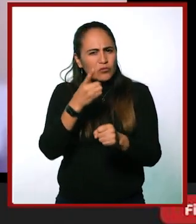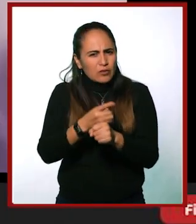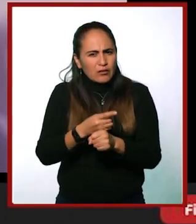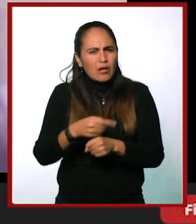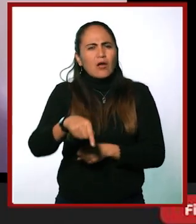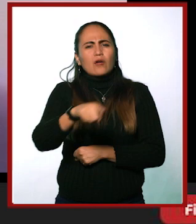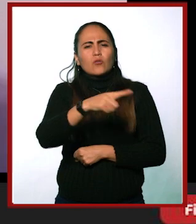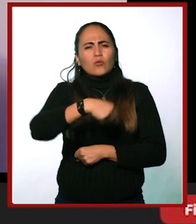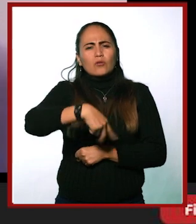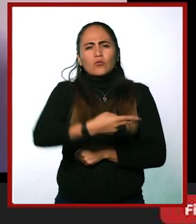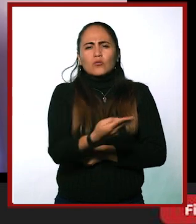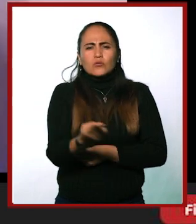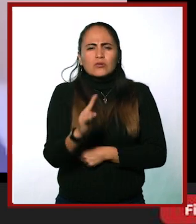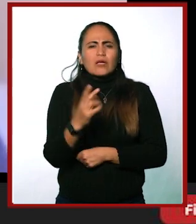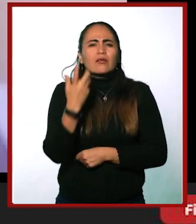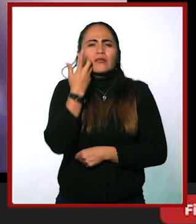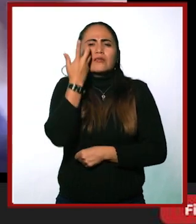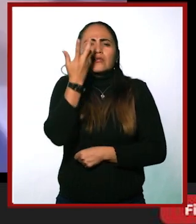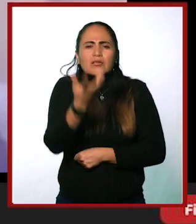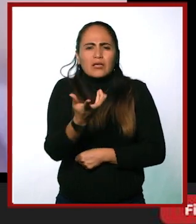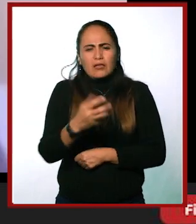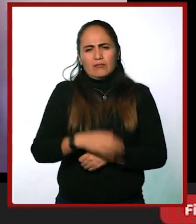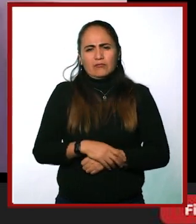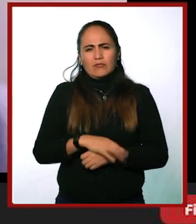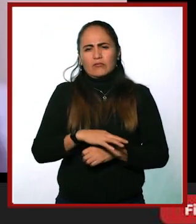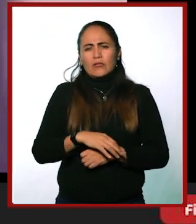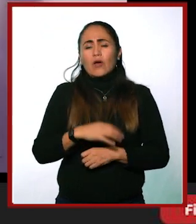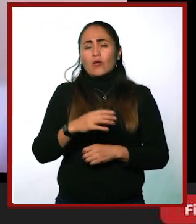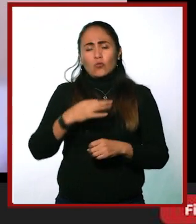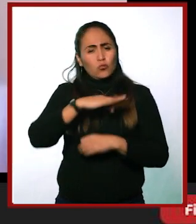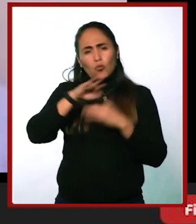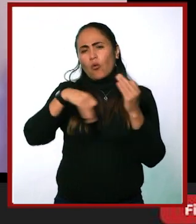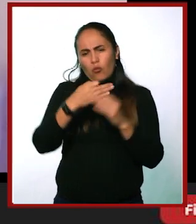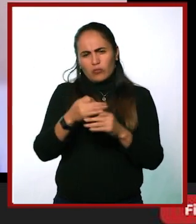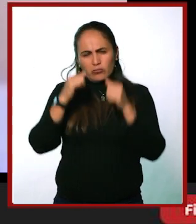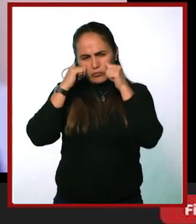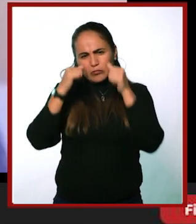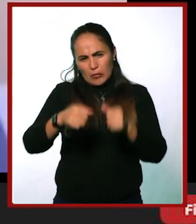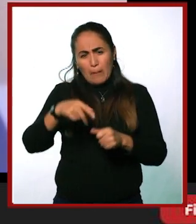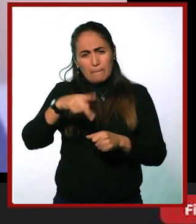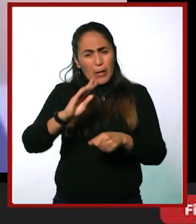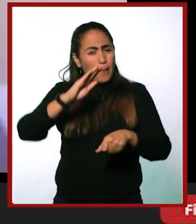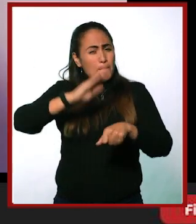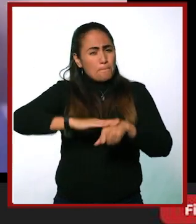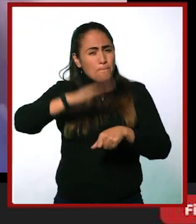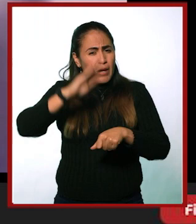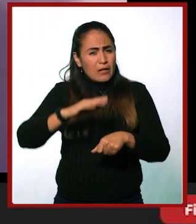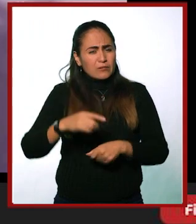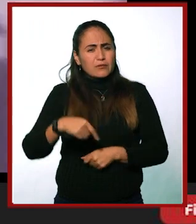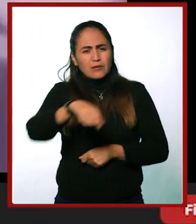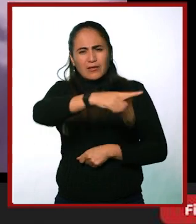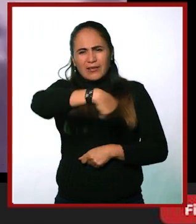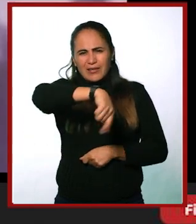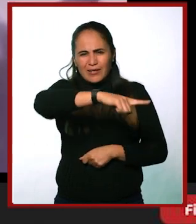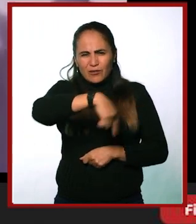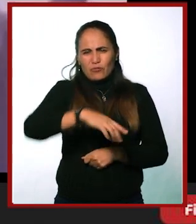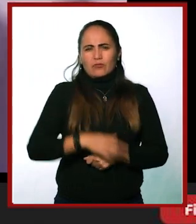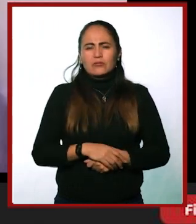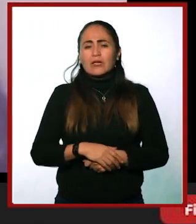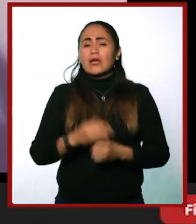sociedad? ¿Qué queremos todos, pero fundamentalmente ustedes? ¿Qué